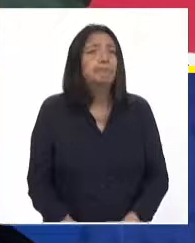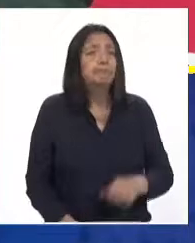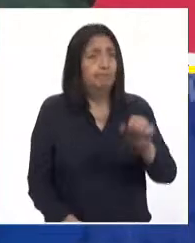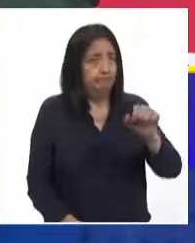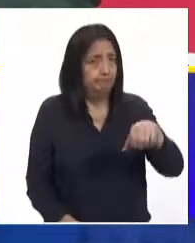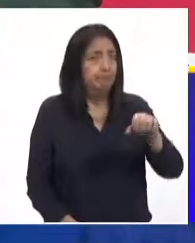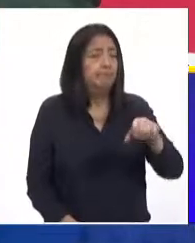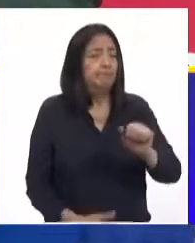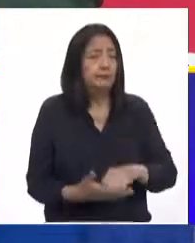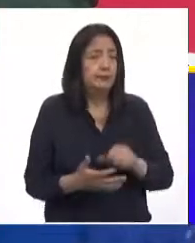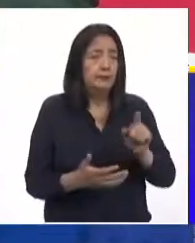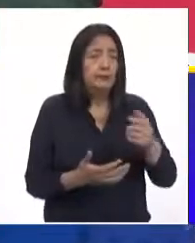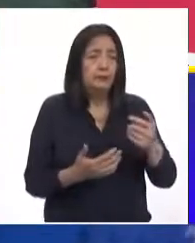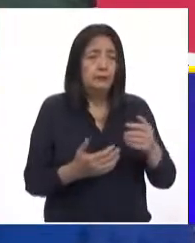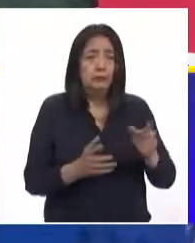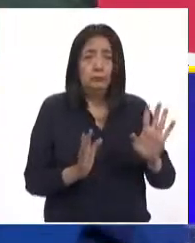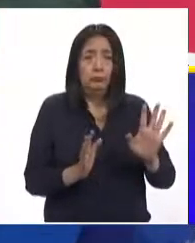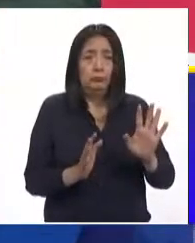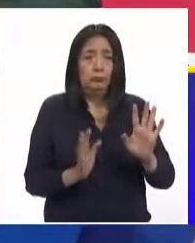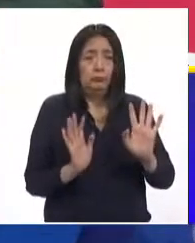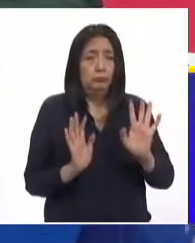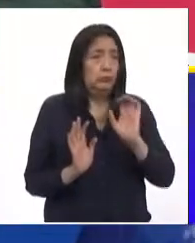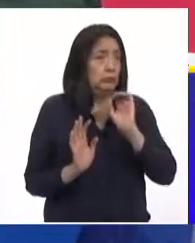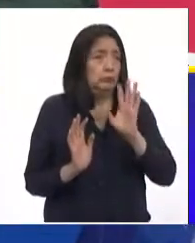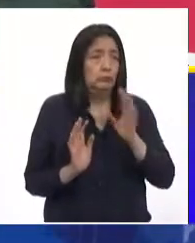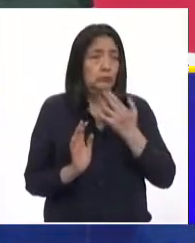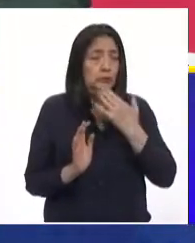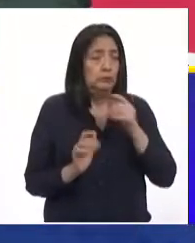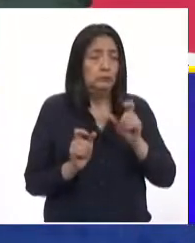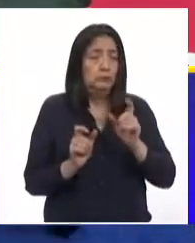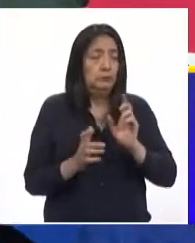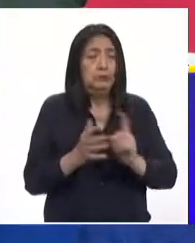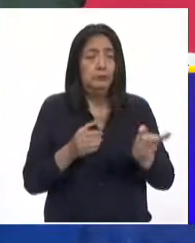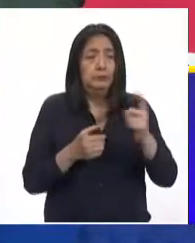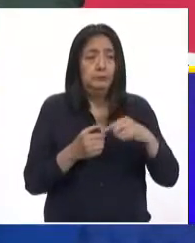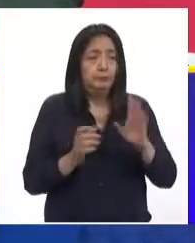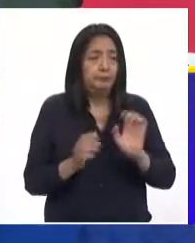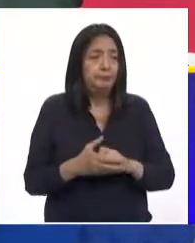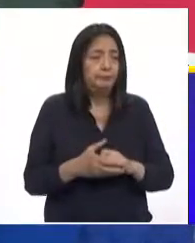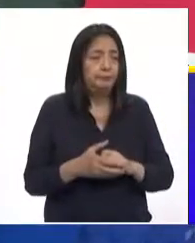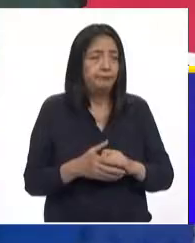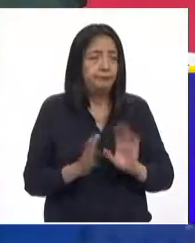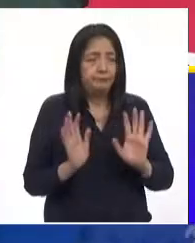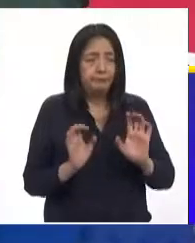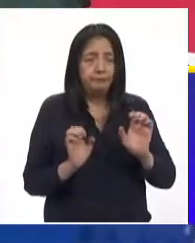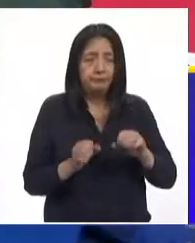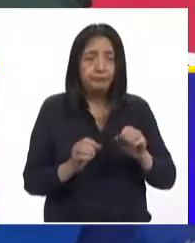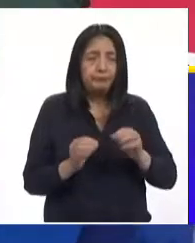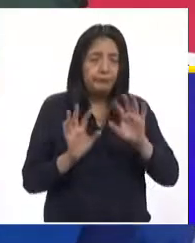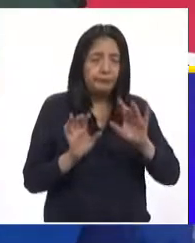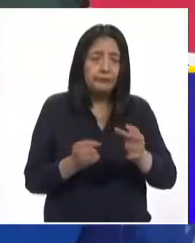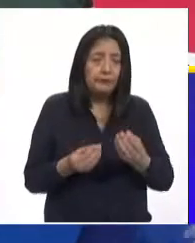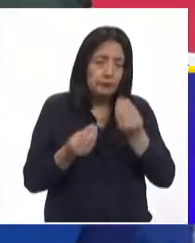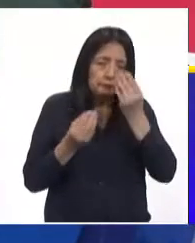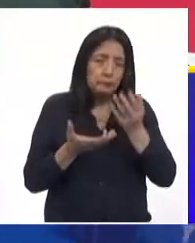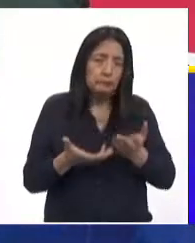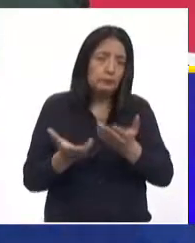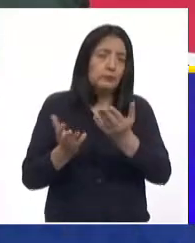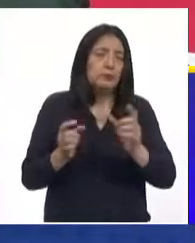Así es, ellos no han determinado quiénes serían las personas que participaron, ellos van a pasar este informe a la